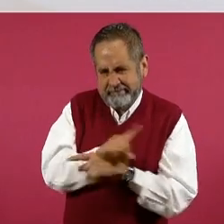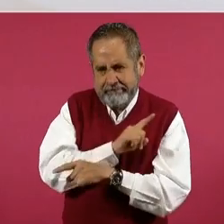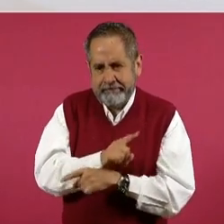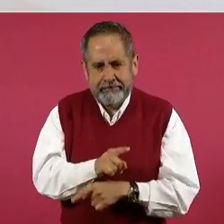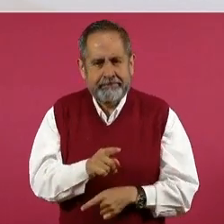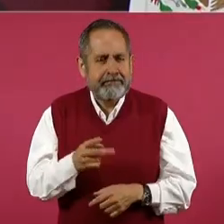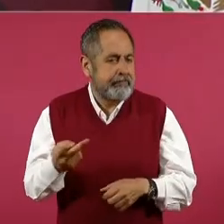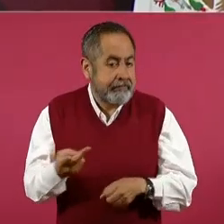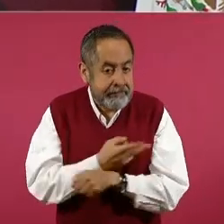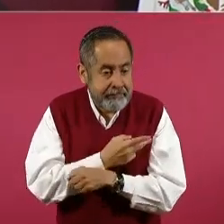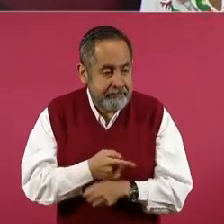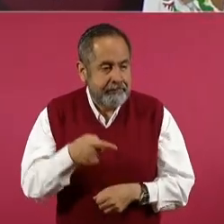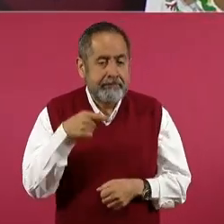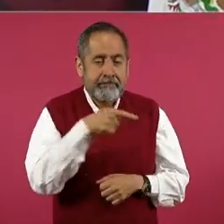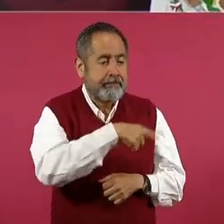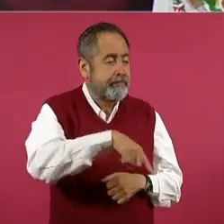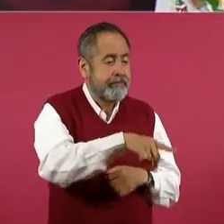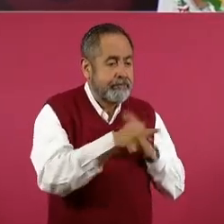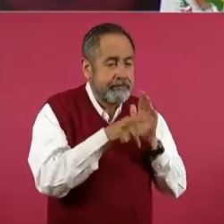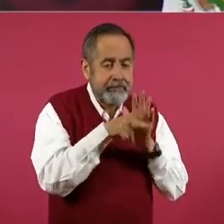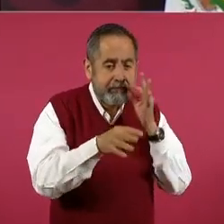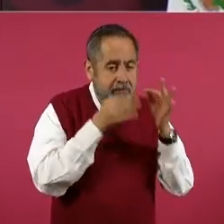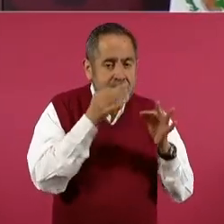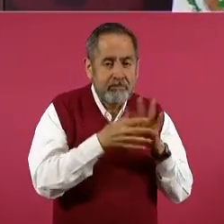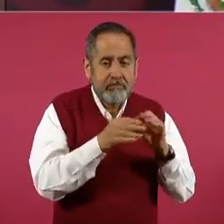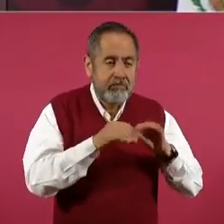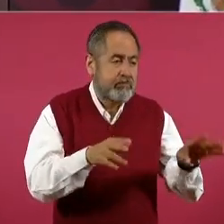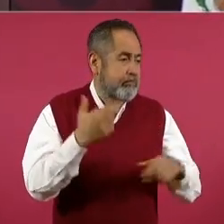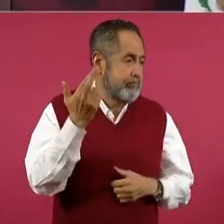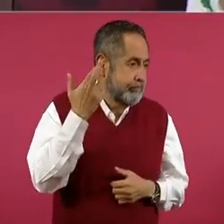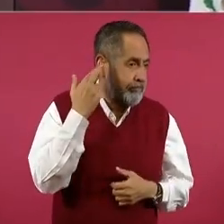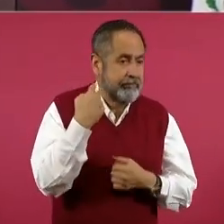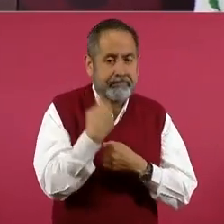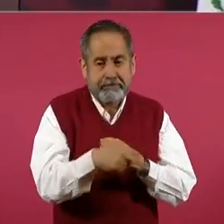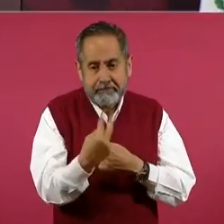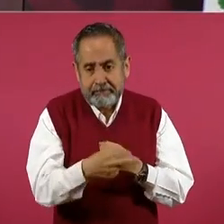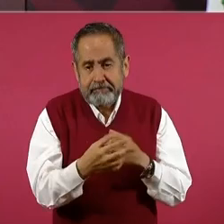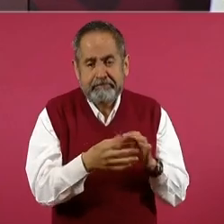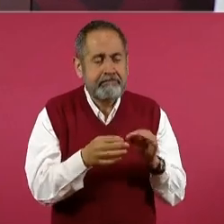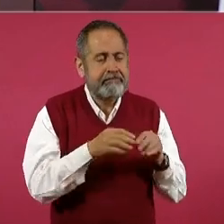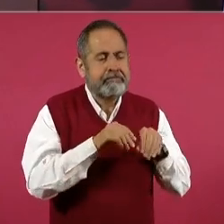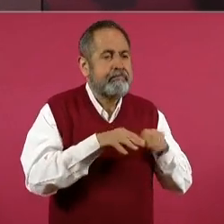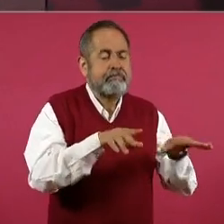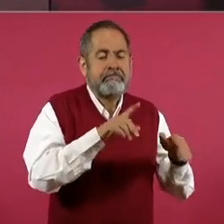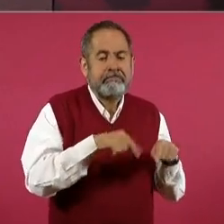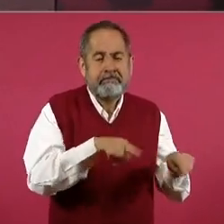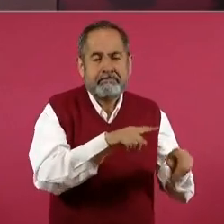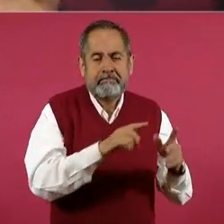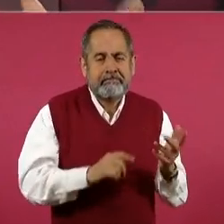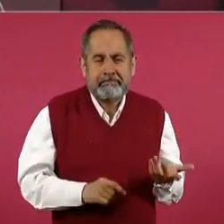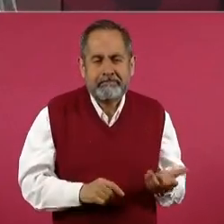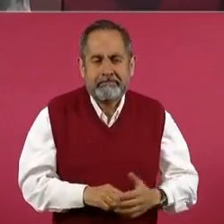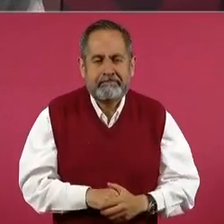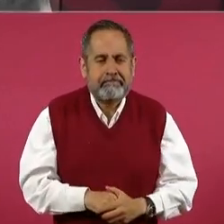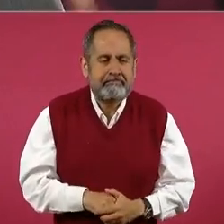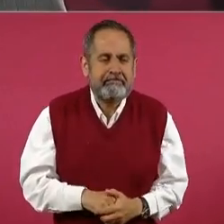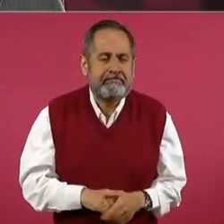de información, la radio, la televisión, no